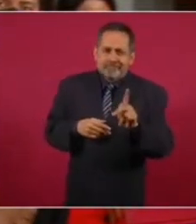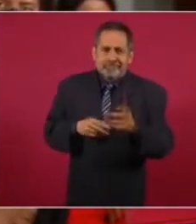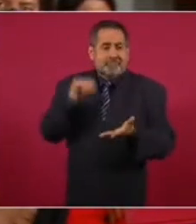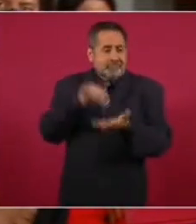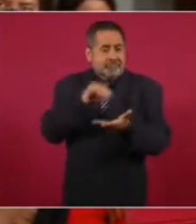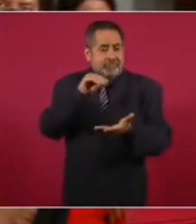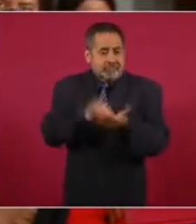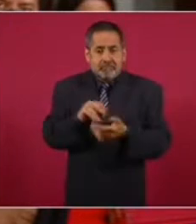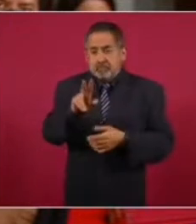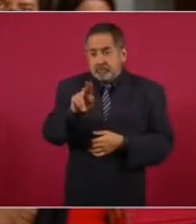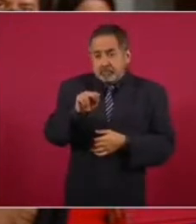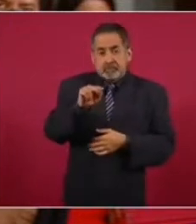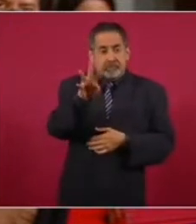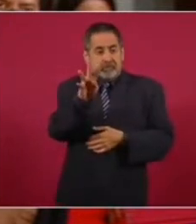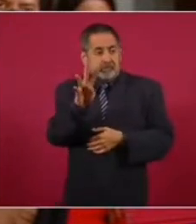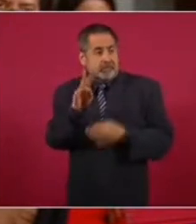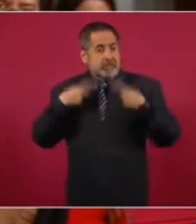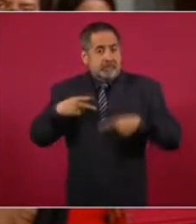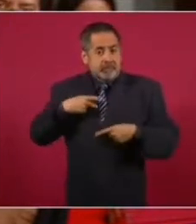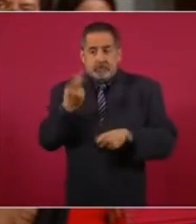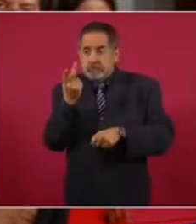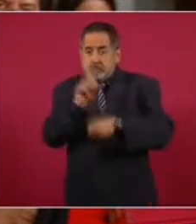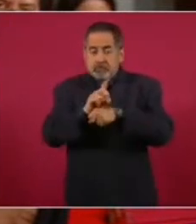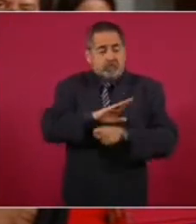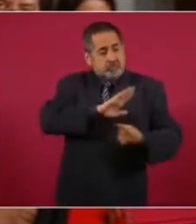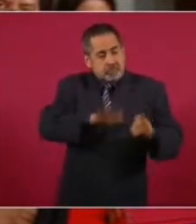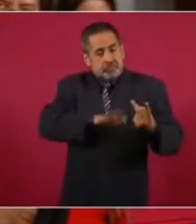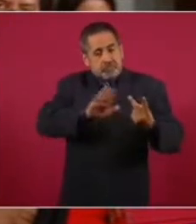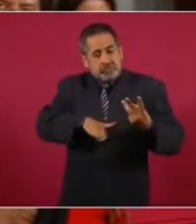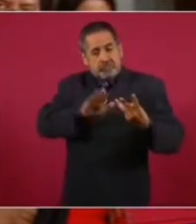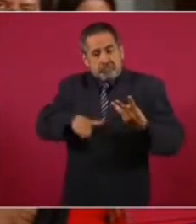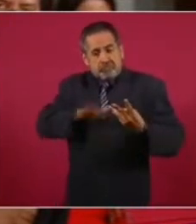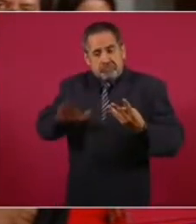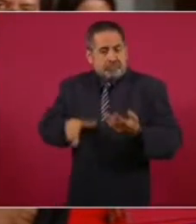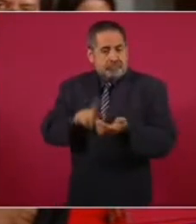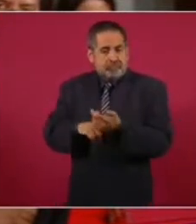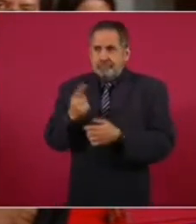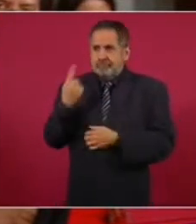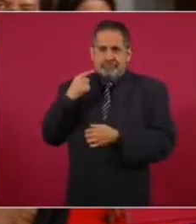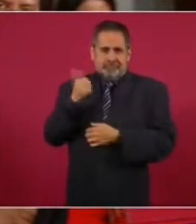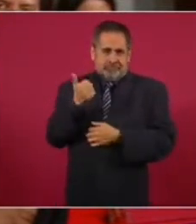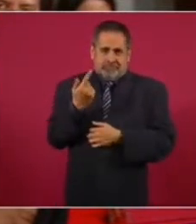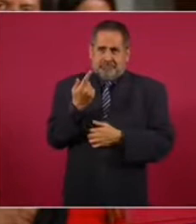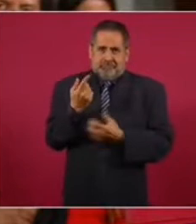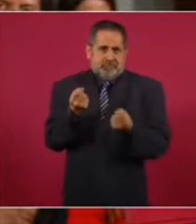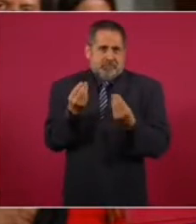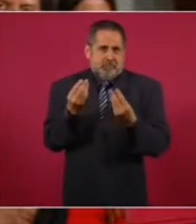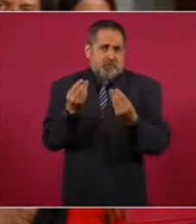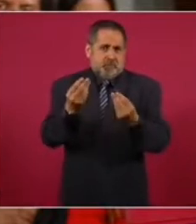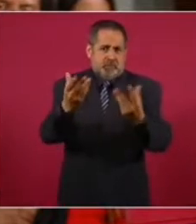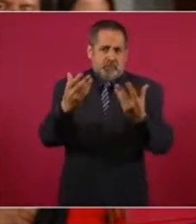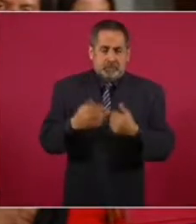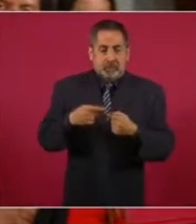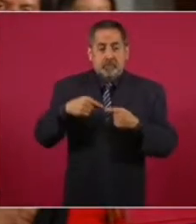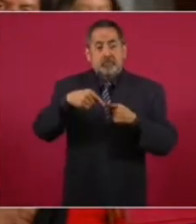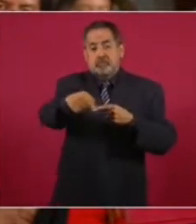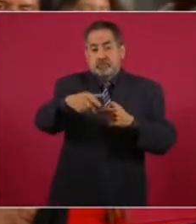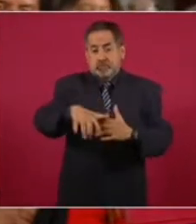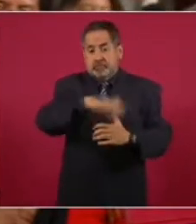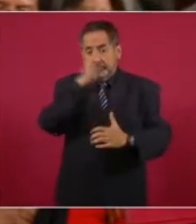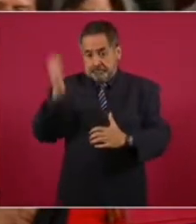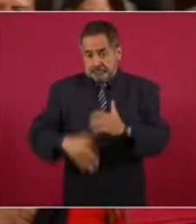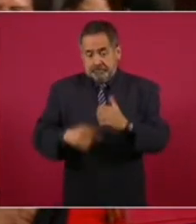matando 84 mexicanos por día, como acaban de ocurrir en el pasado mes de agosto, al final, cuando usted entregue